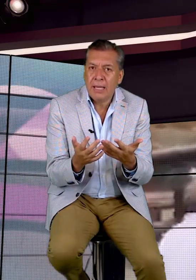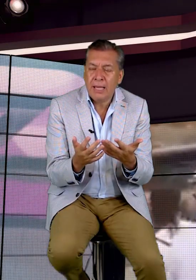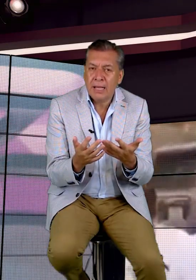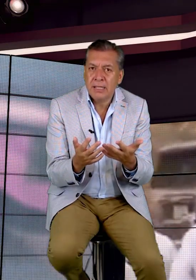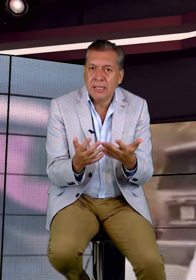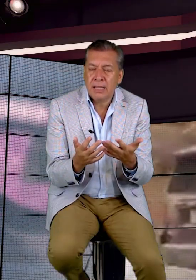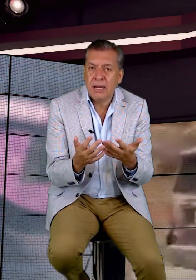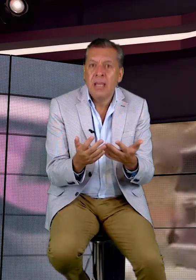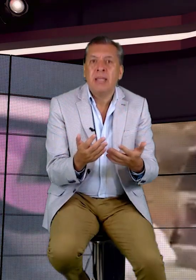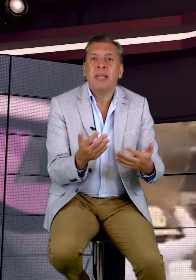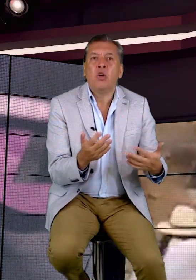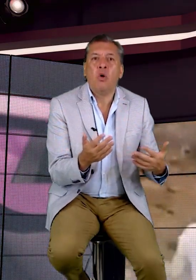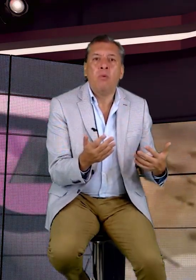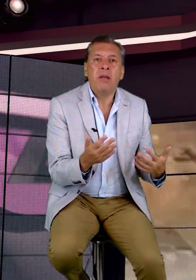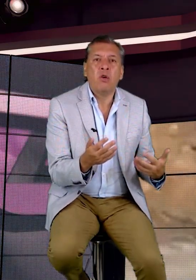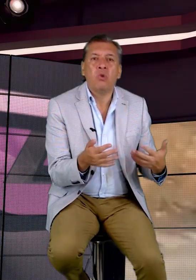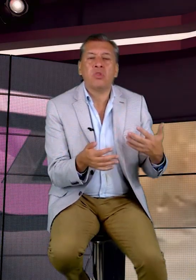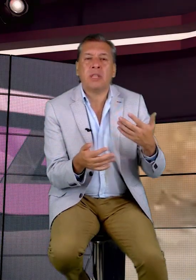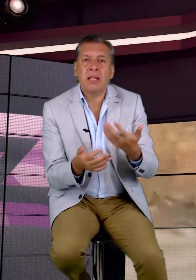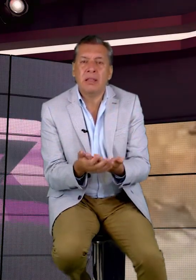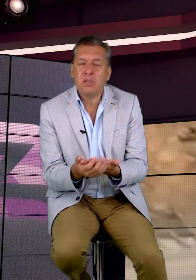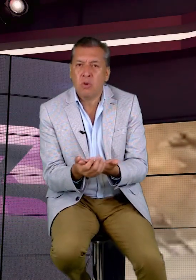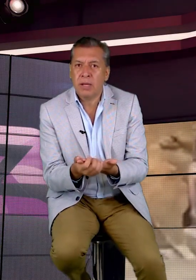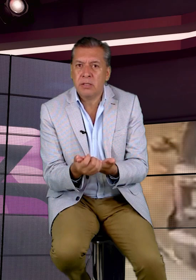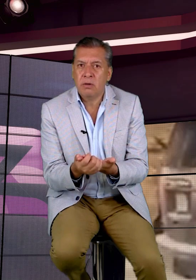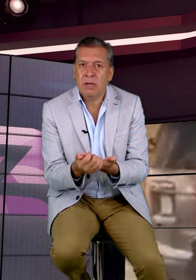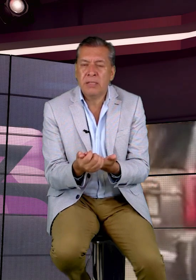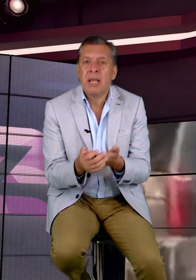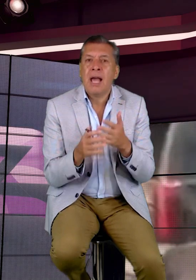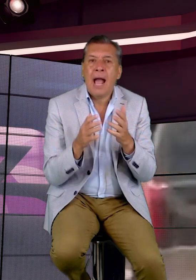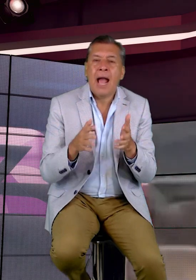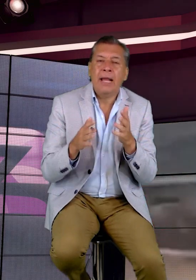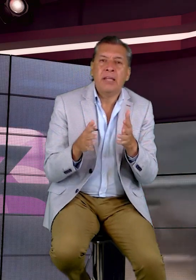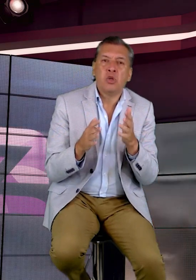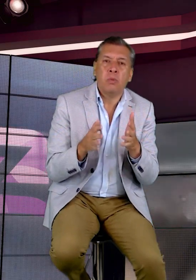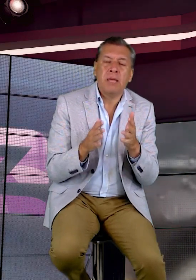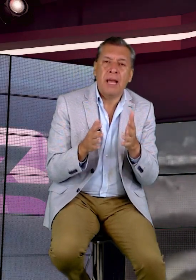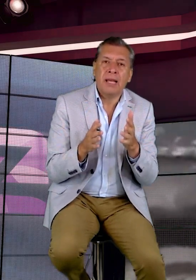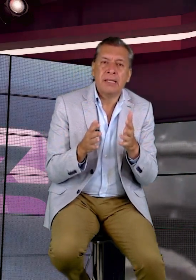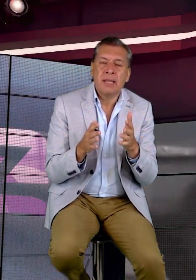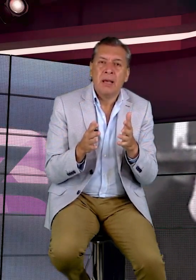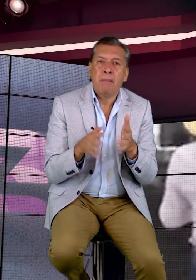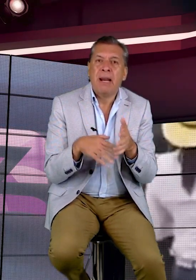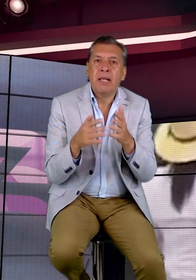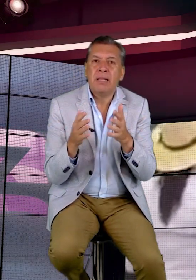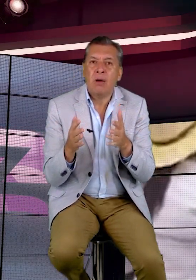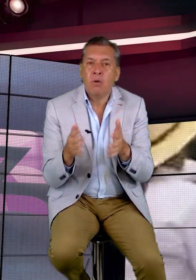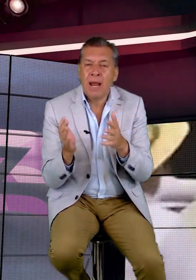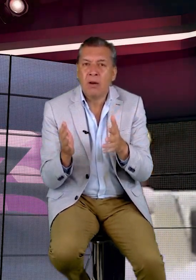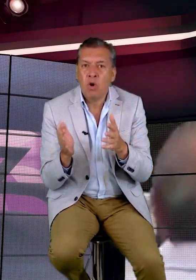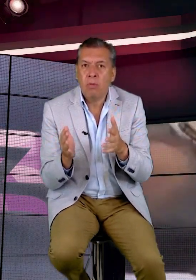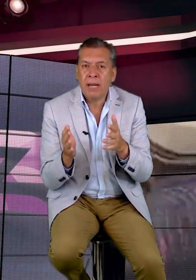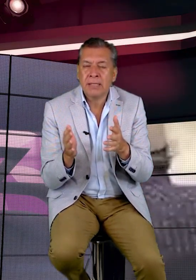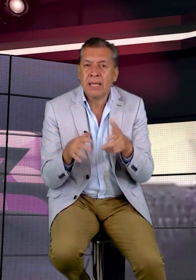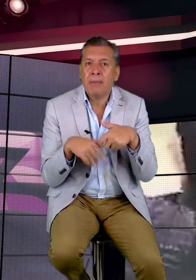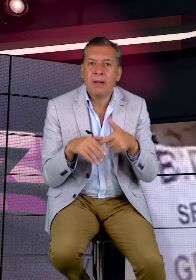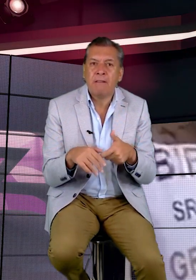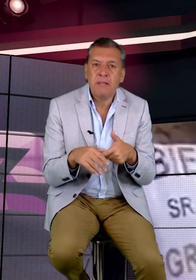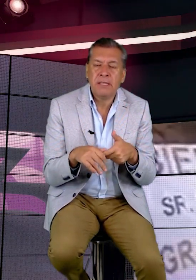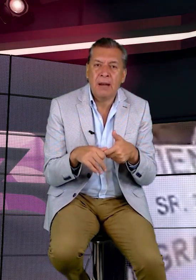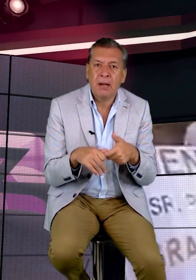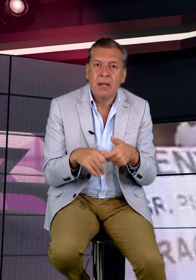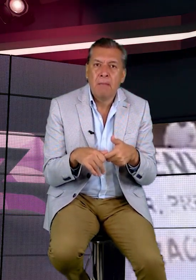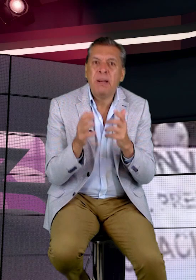que ahí existen y como en constantes ocasiones ha hecho viajes para inaugurar obras que